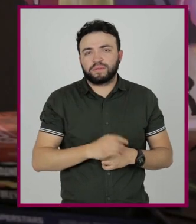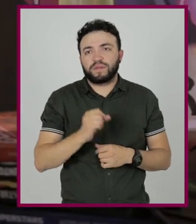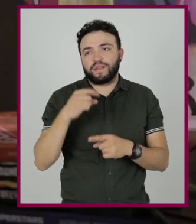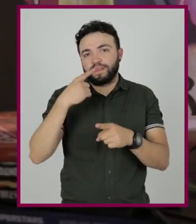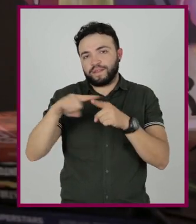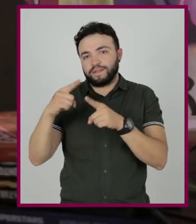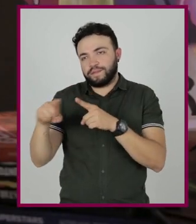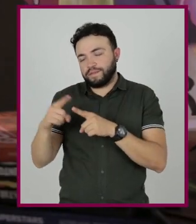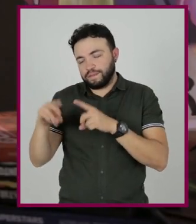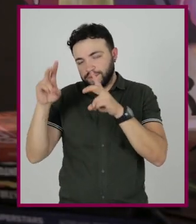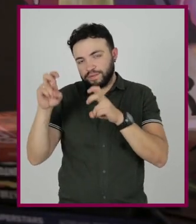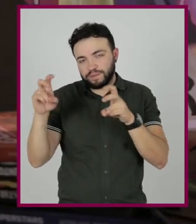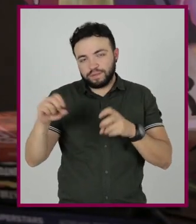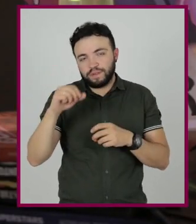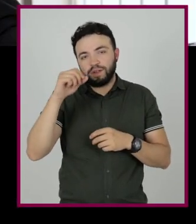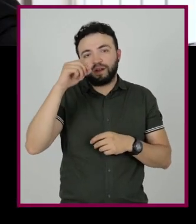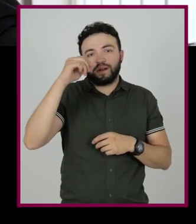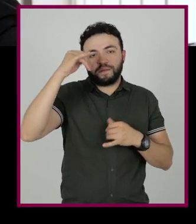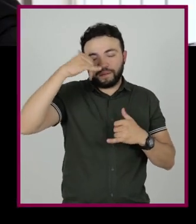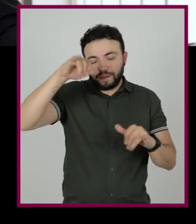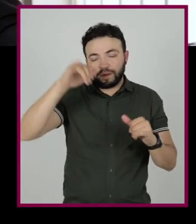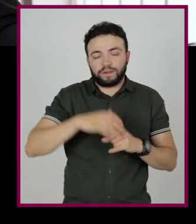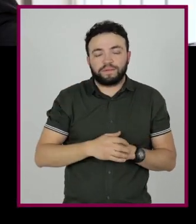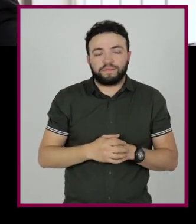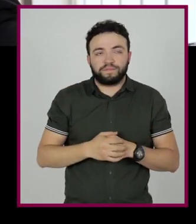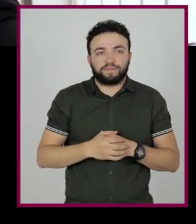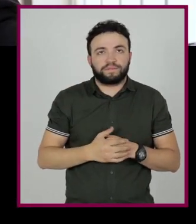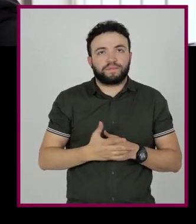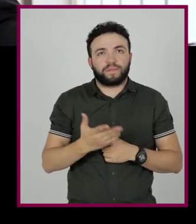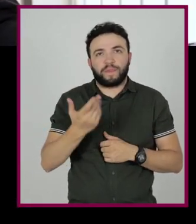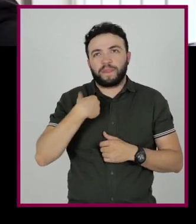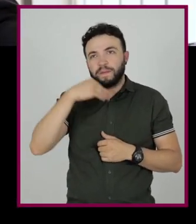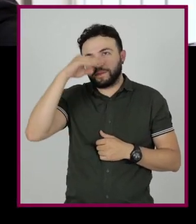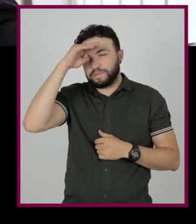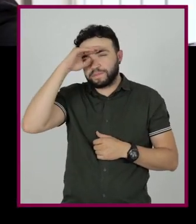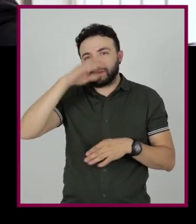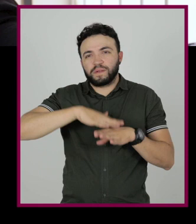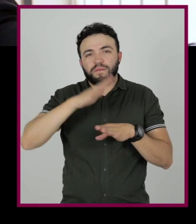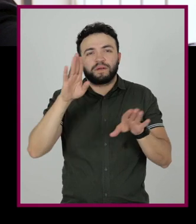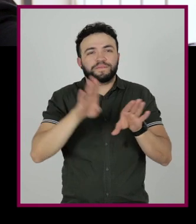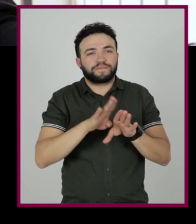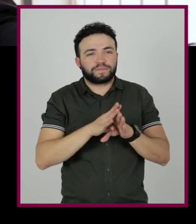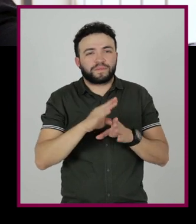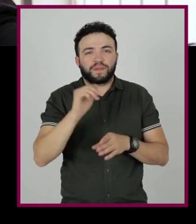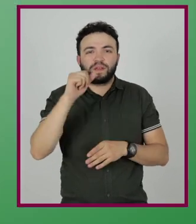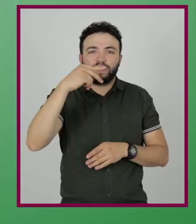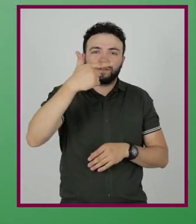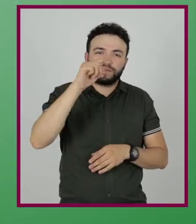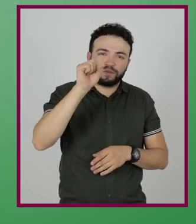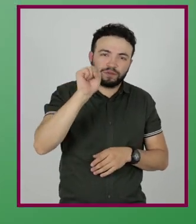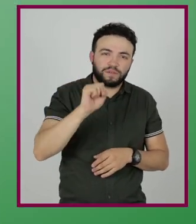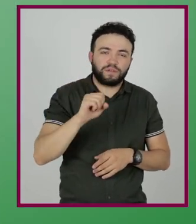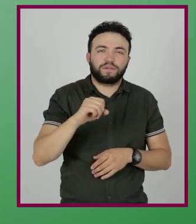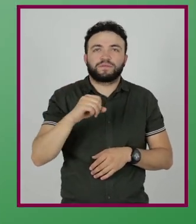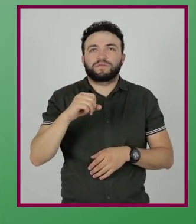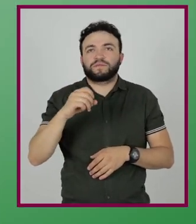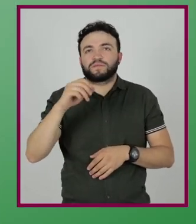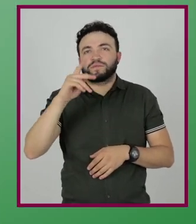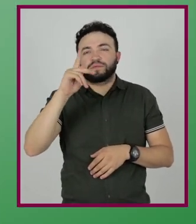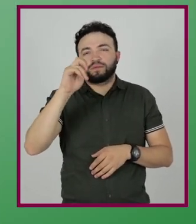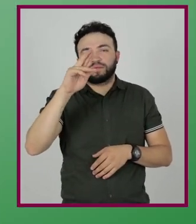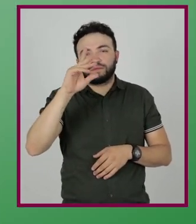A? Pues los tipos de vaca. ¿La vaca lechera? Pensaba más en razas como